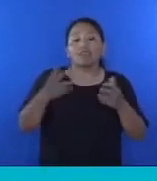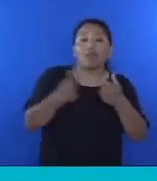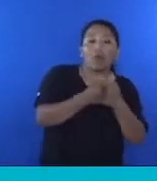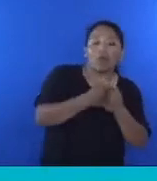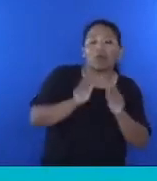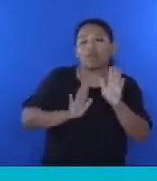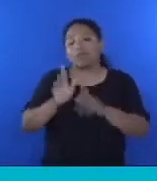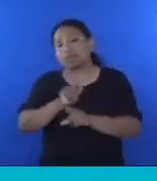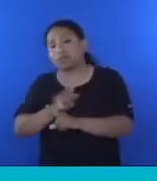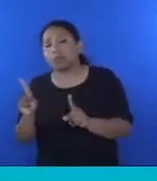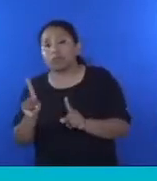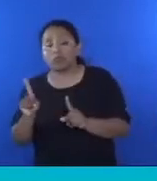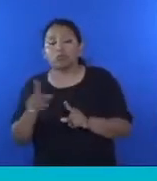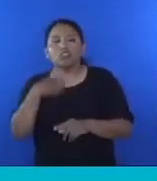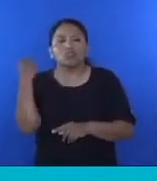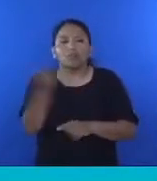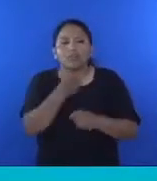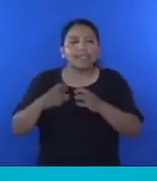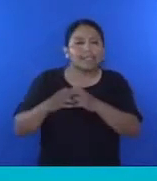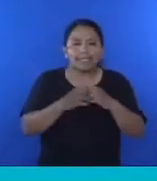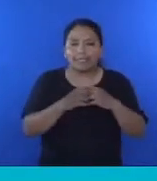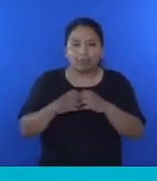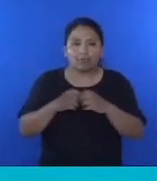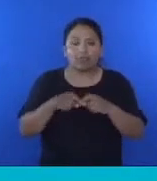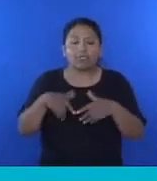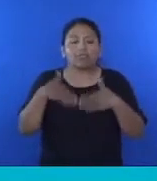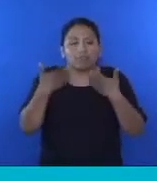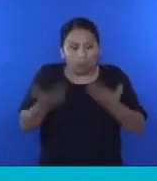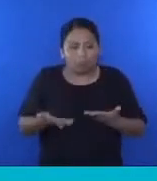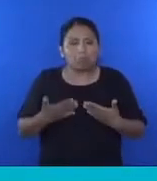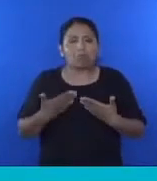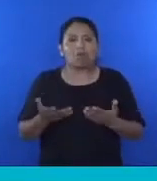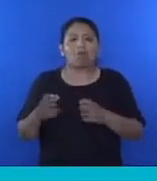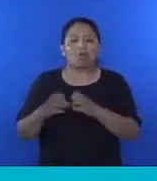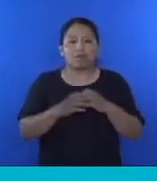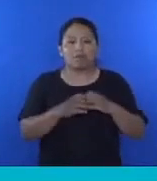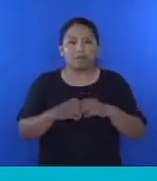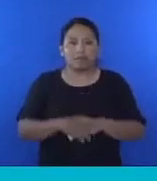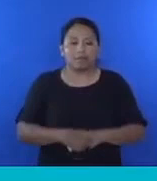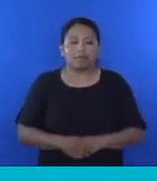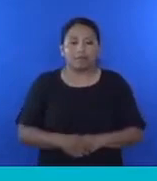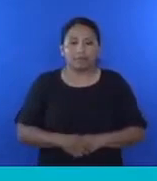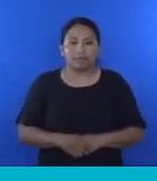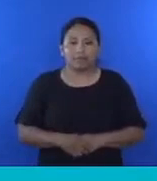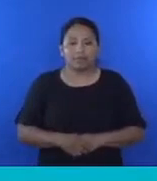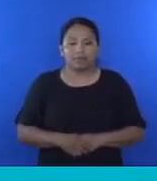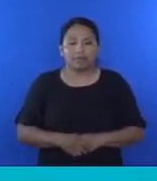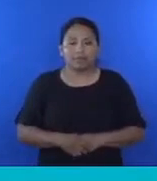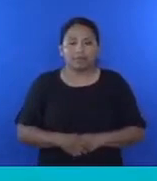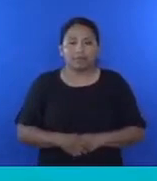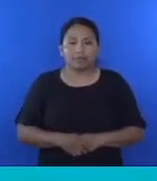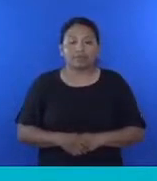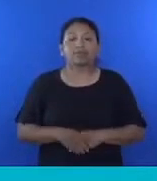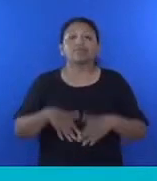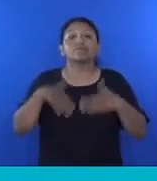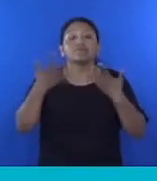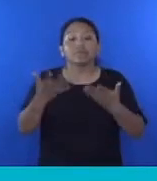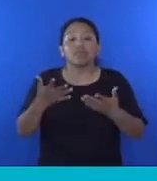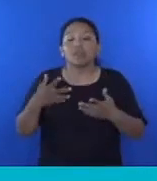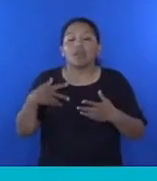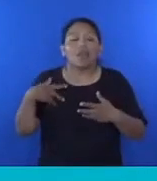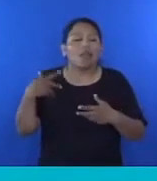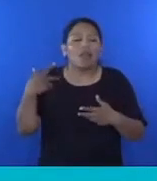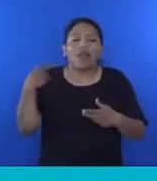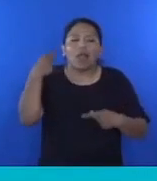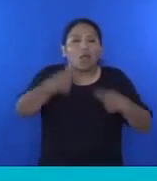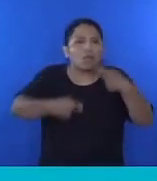no. Pero es importante que la discutamos y estamos dispuestos a hacerlo. Vamos a aportar todo lo